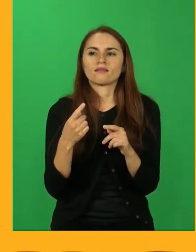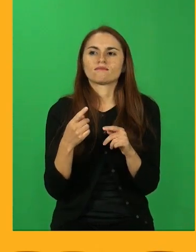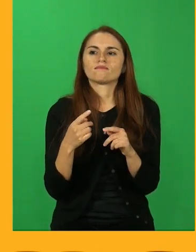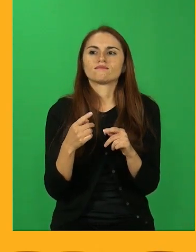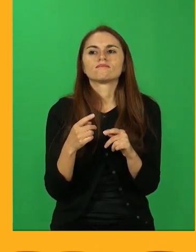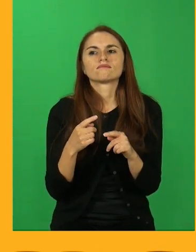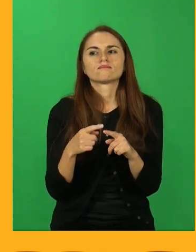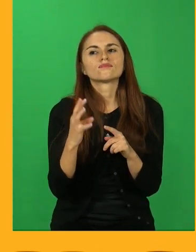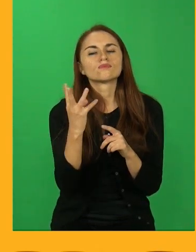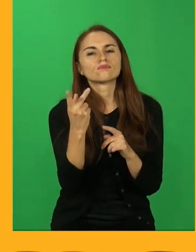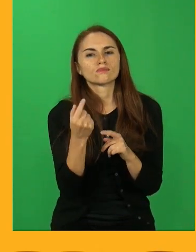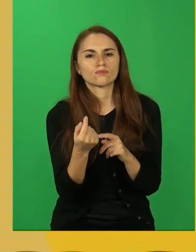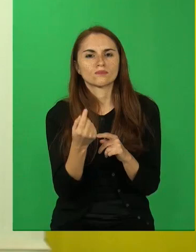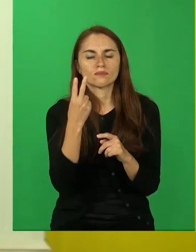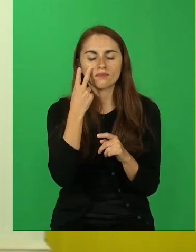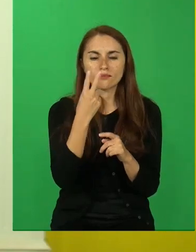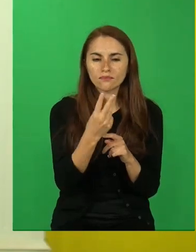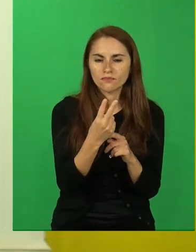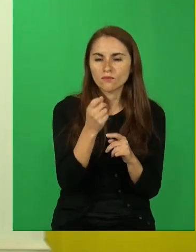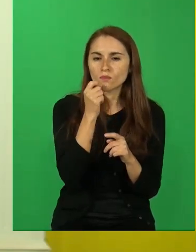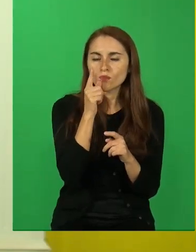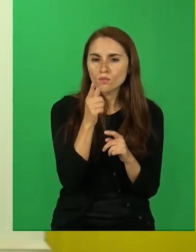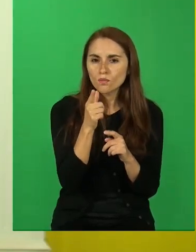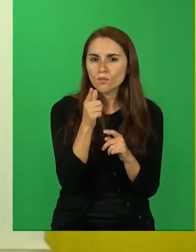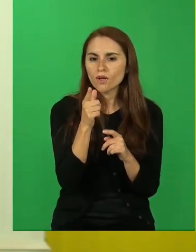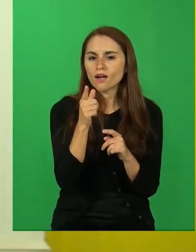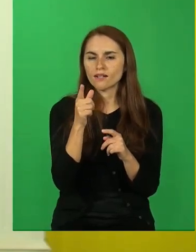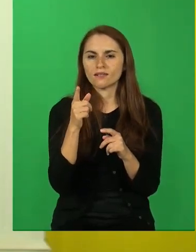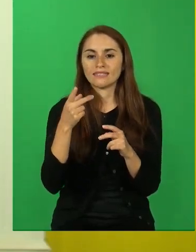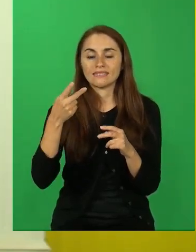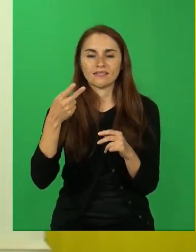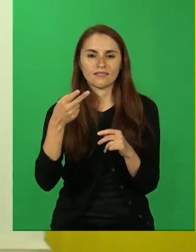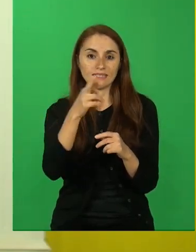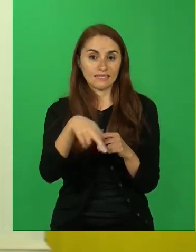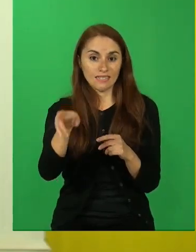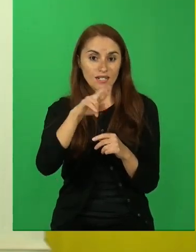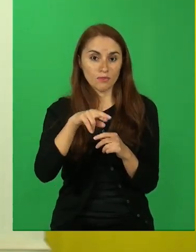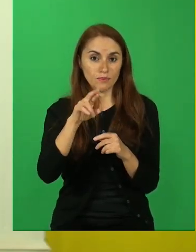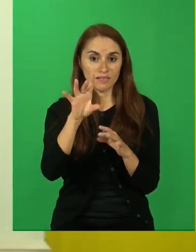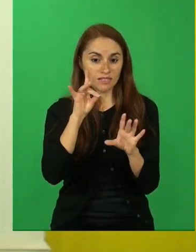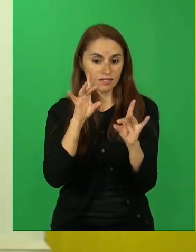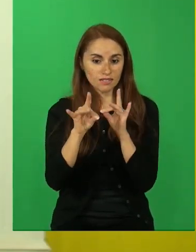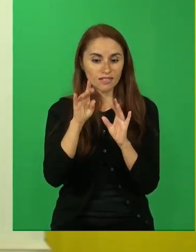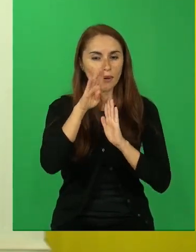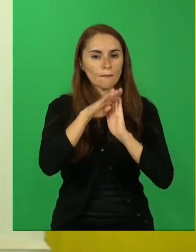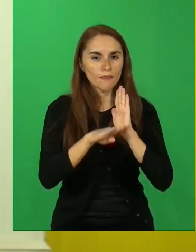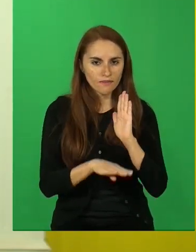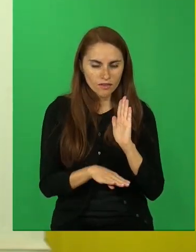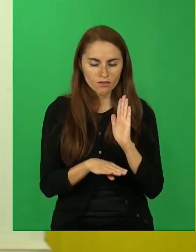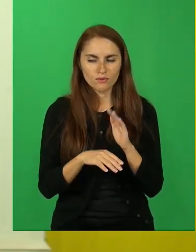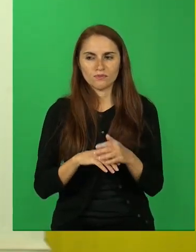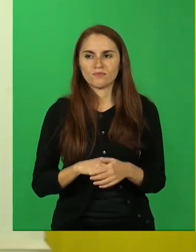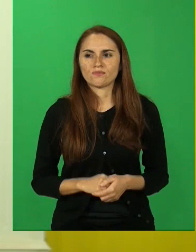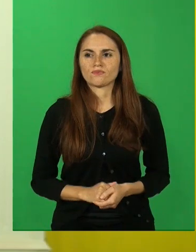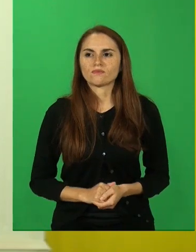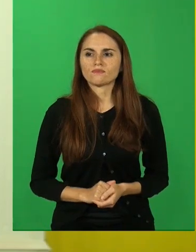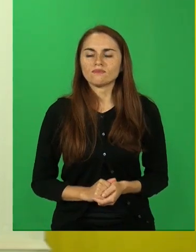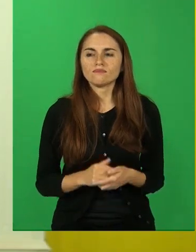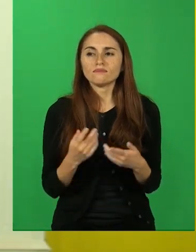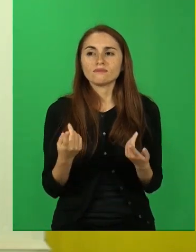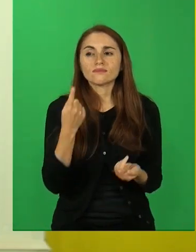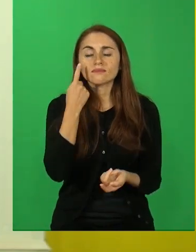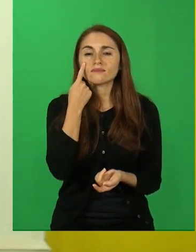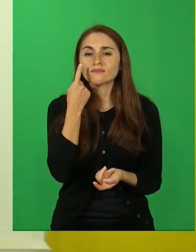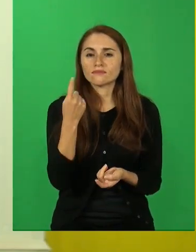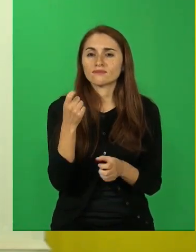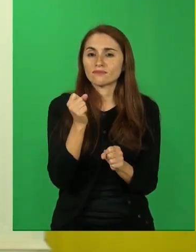o números. Es el más pequeño de los múltiplos que hay en común. Vamos entonces